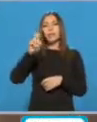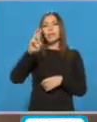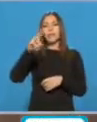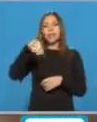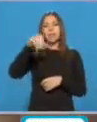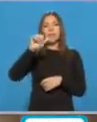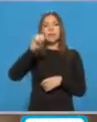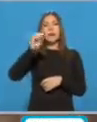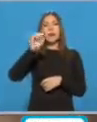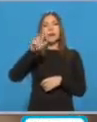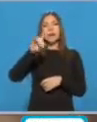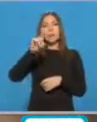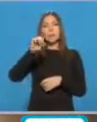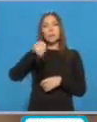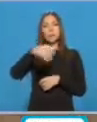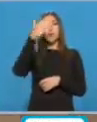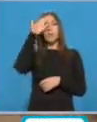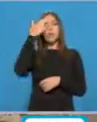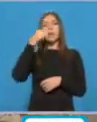nombre náhuatl sería